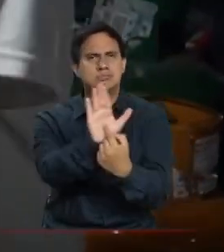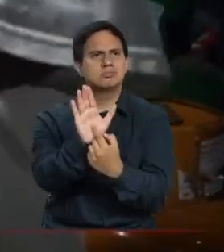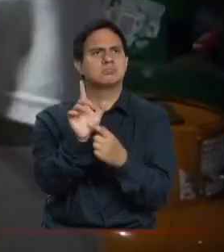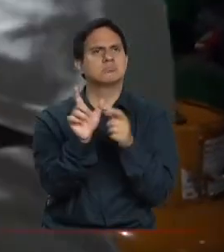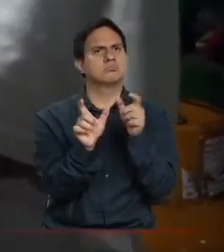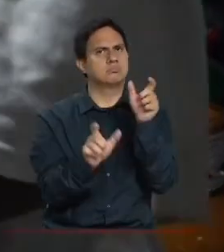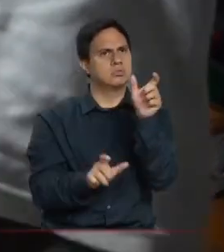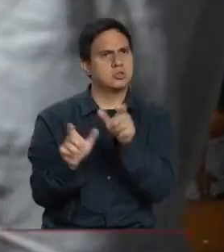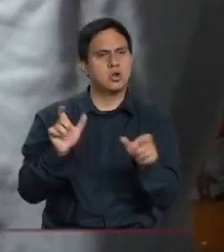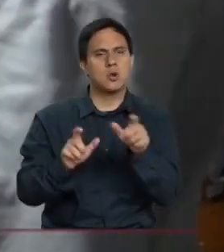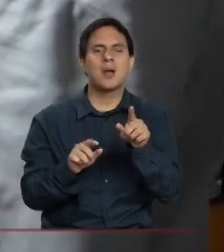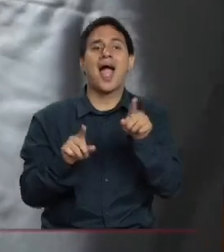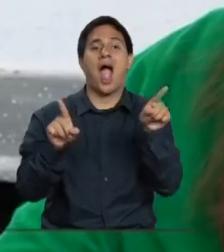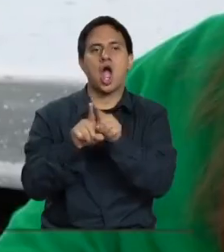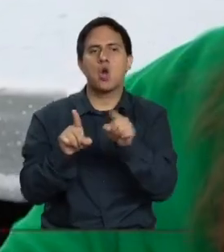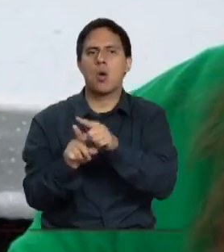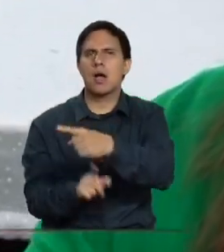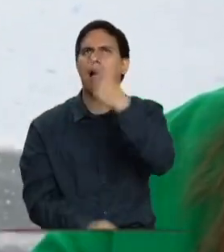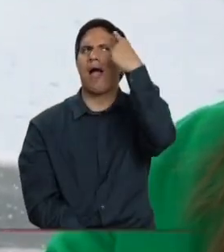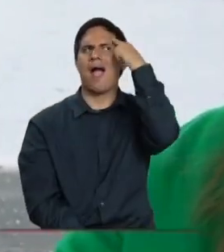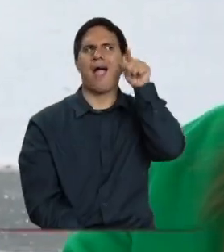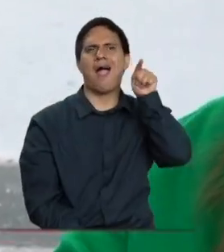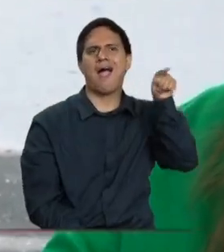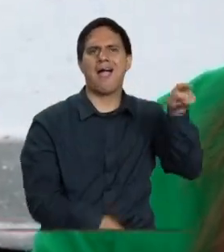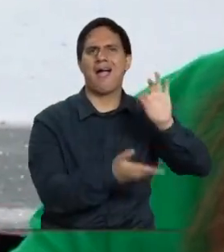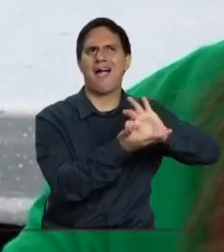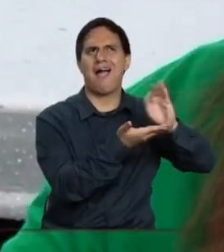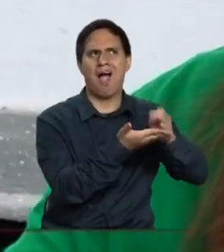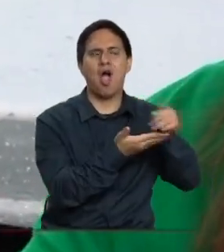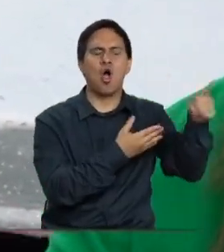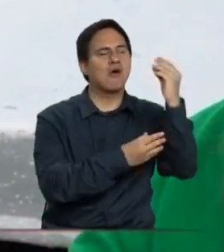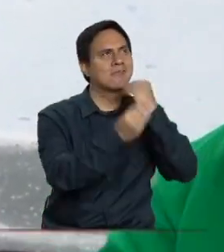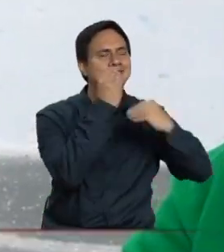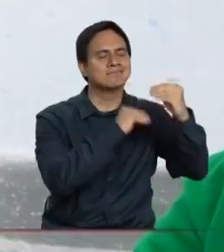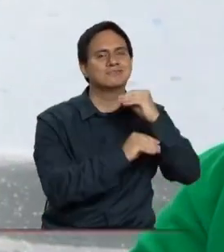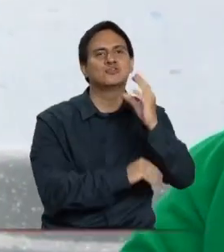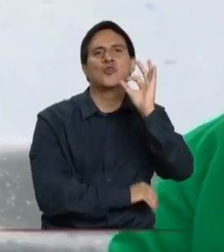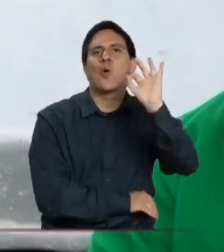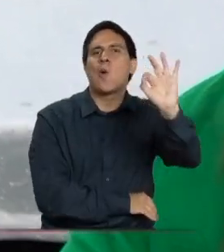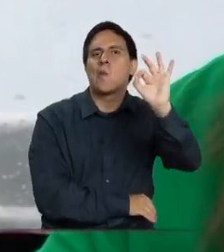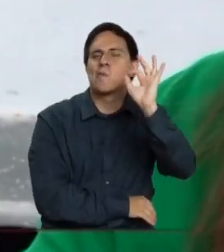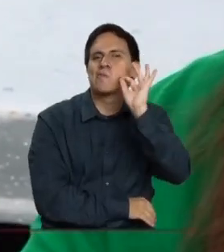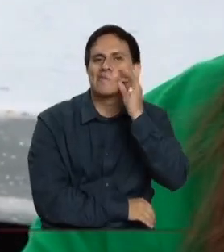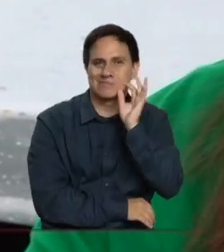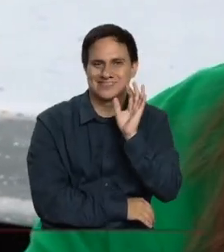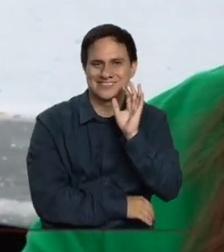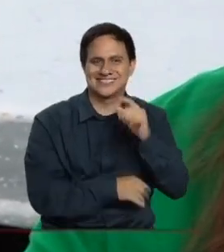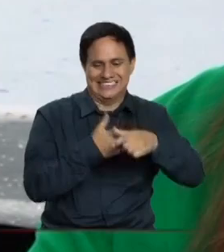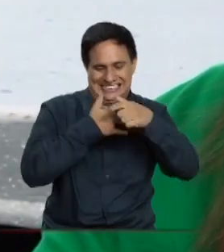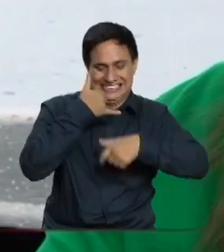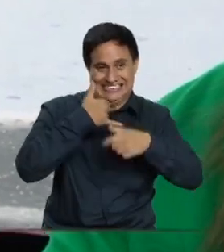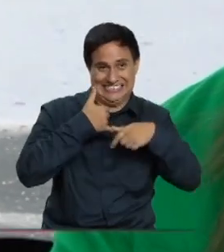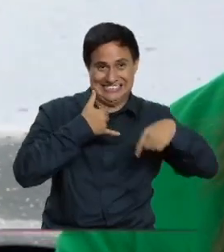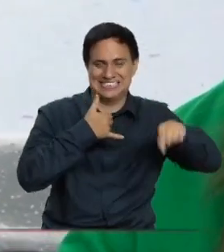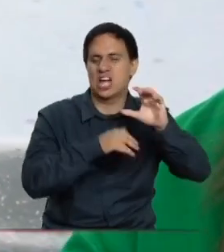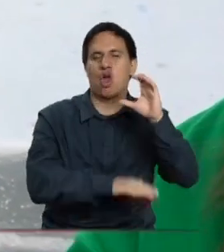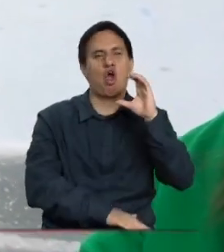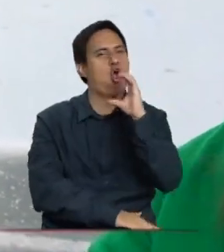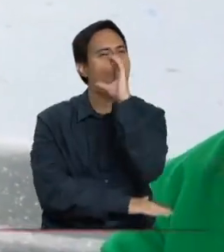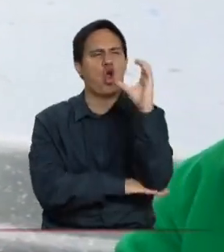un destino gastronómico donde se da una de las mejores comidas del Pacífico y de